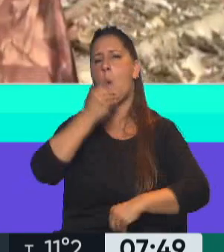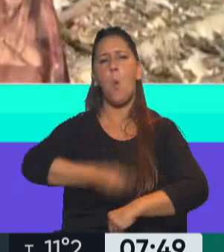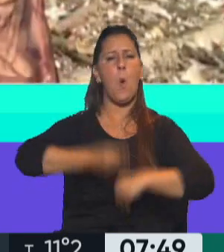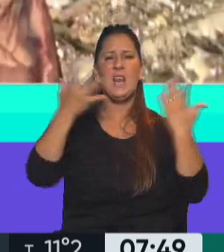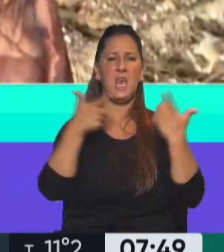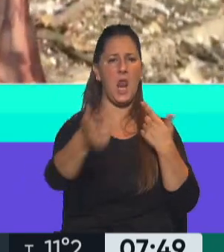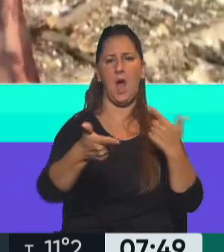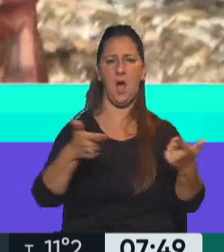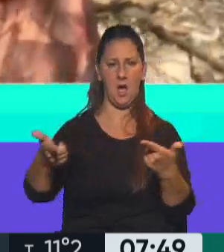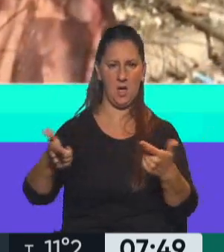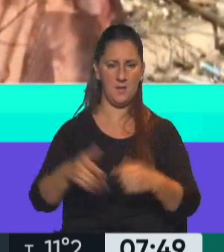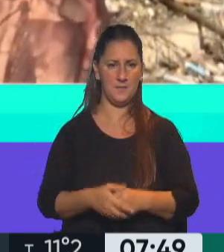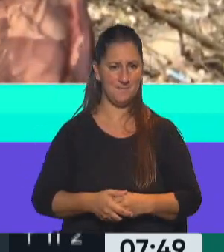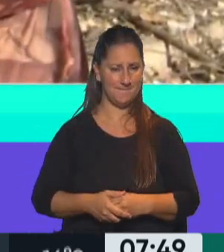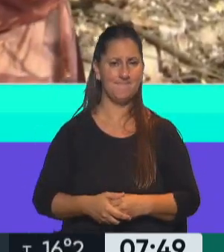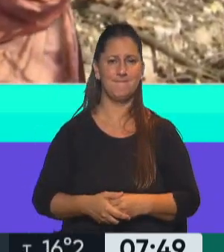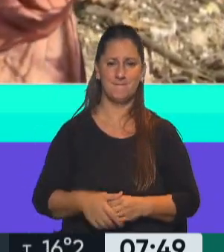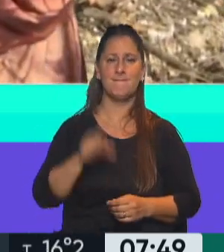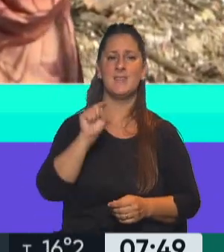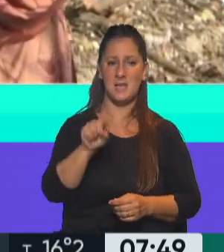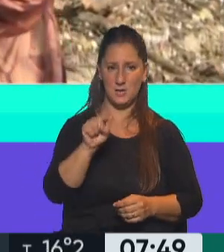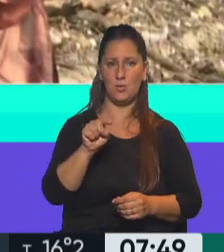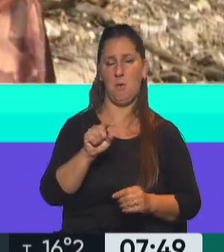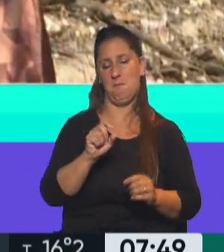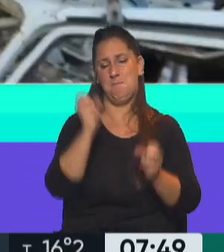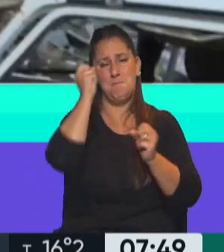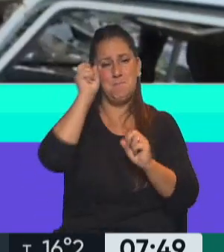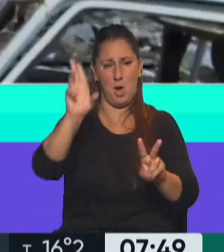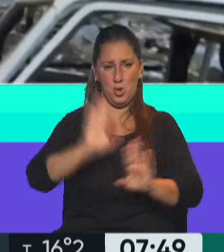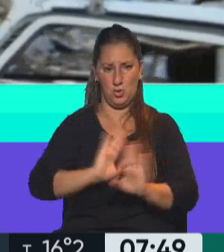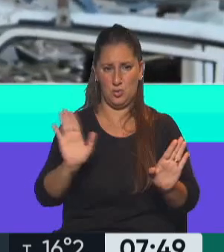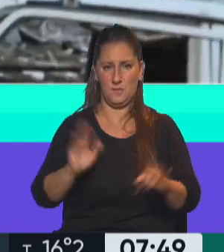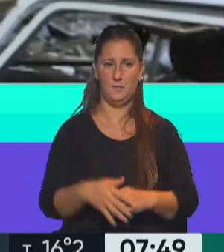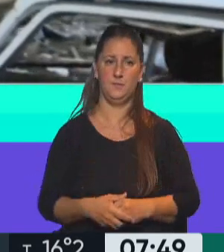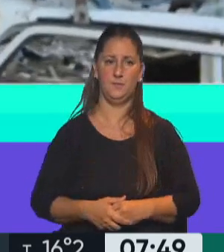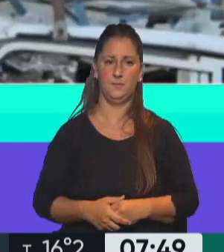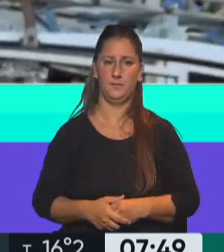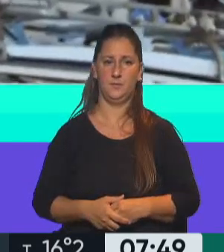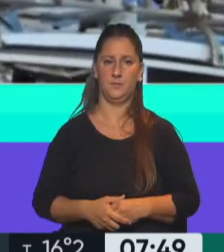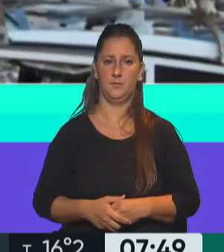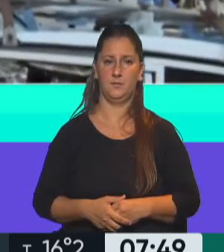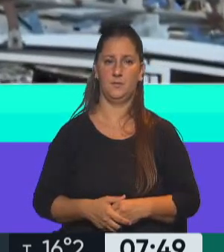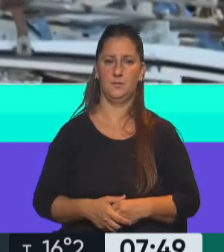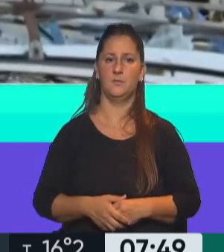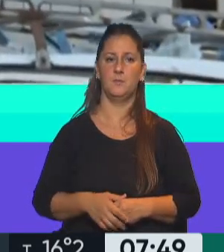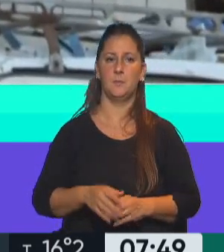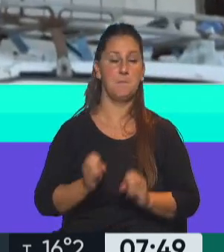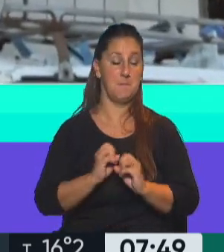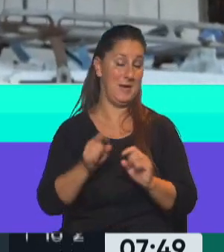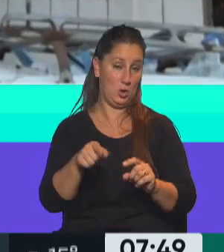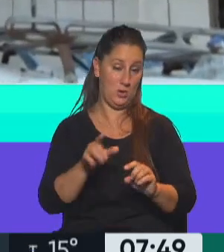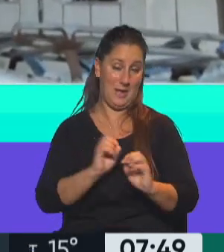aleatoriamente entre los ciudadanos de Kiev. Y esto va a llevar a fomentar la situación criminógena. Esto es increíblemente